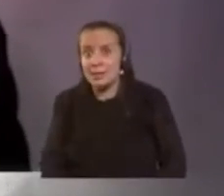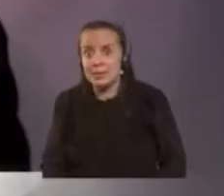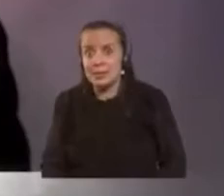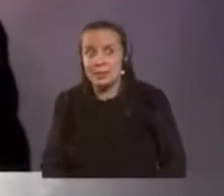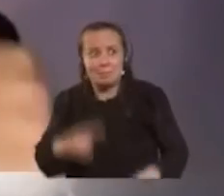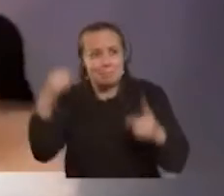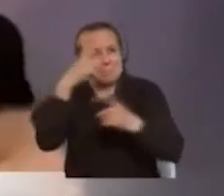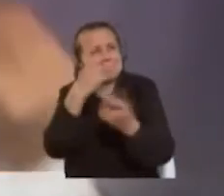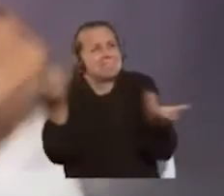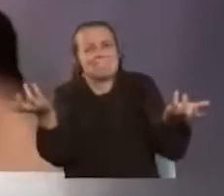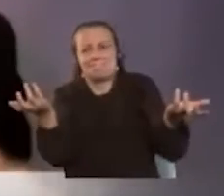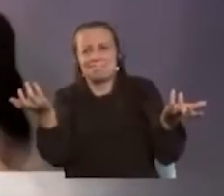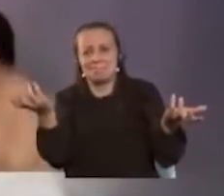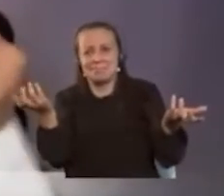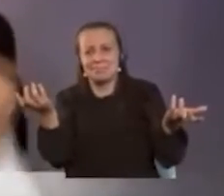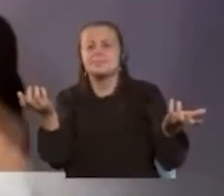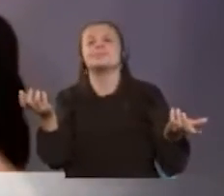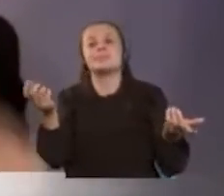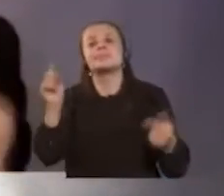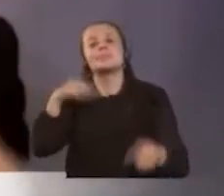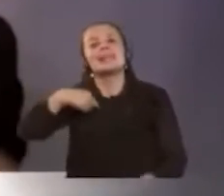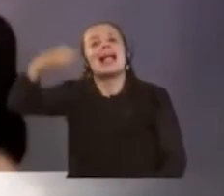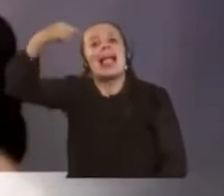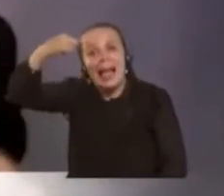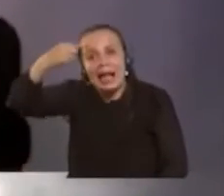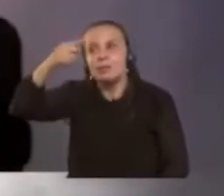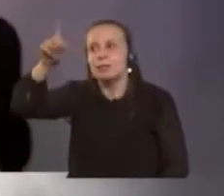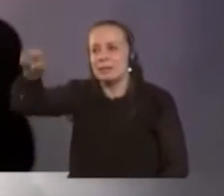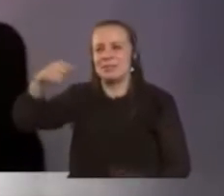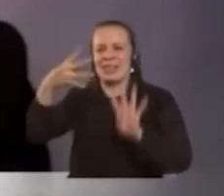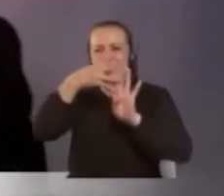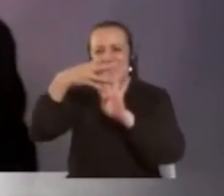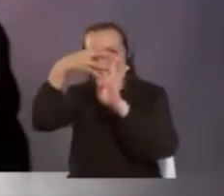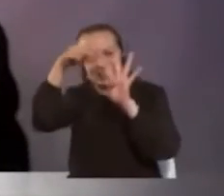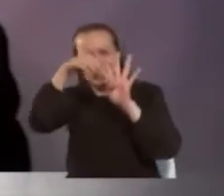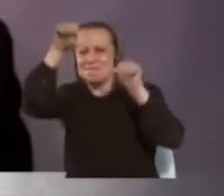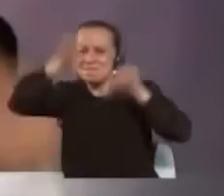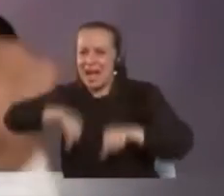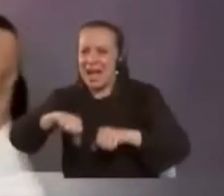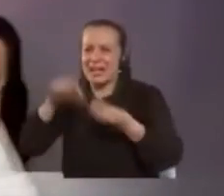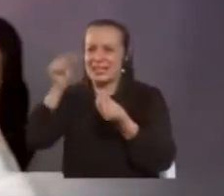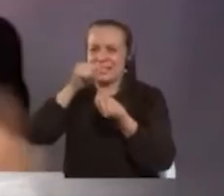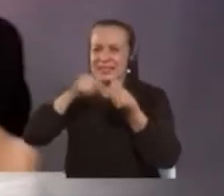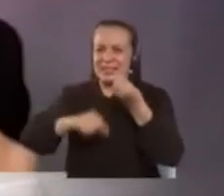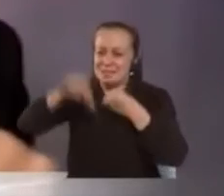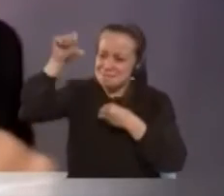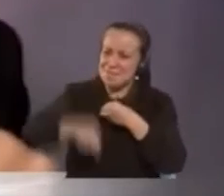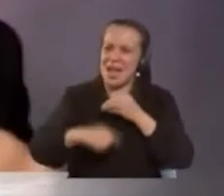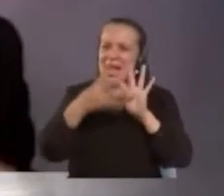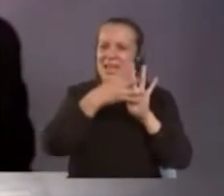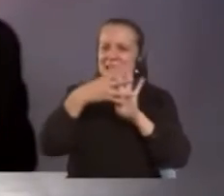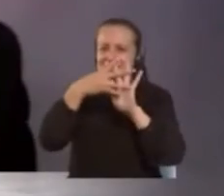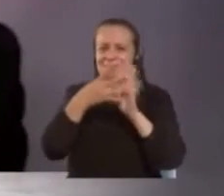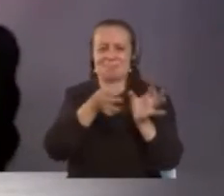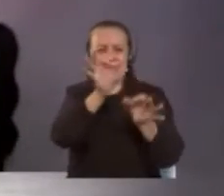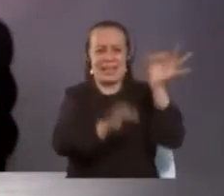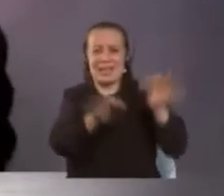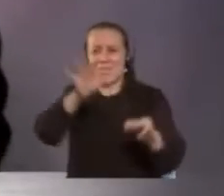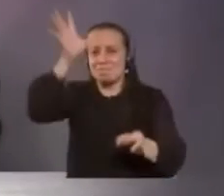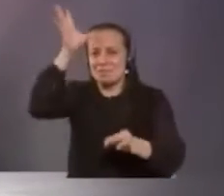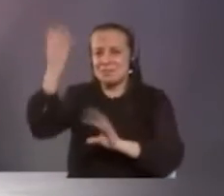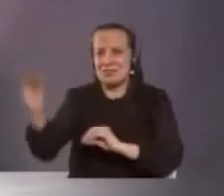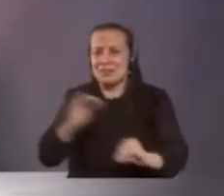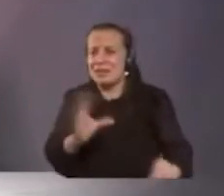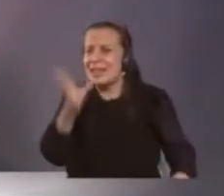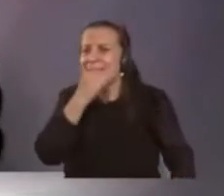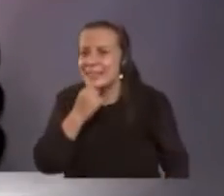Yo me inclino por pensar que lo que hubo fue unos formularios mal diseñados unos jurados incapaces que